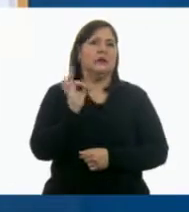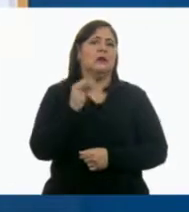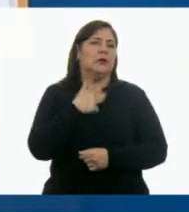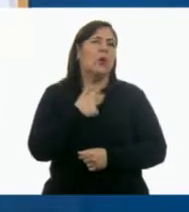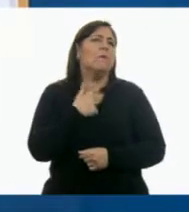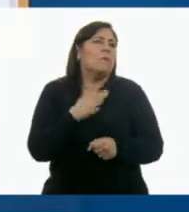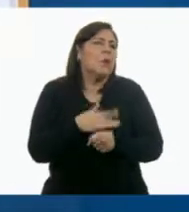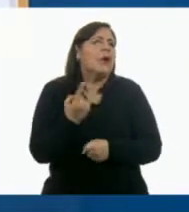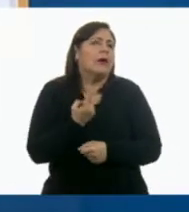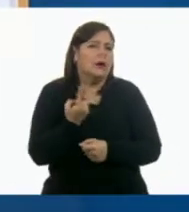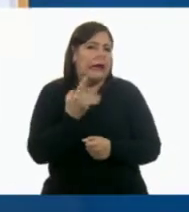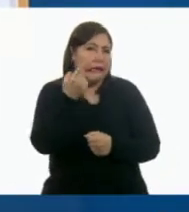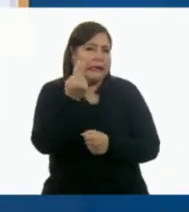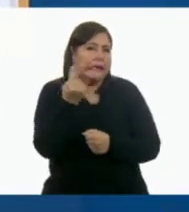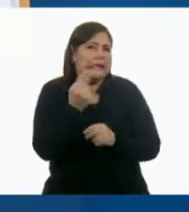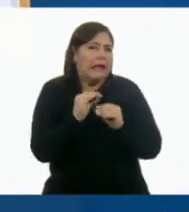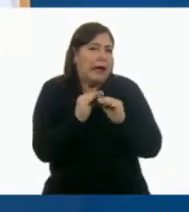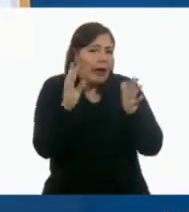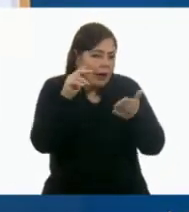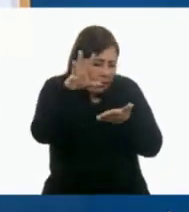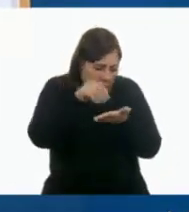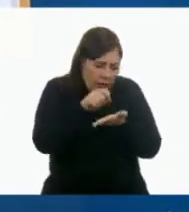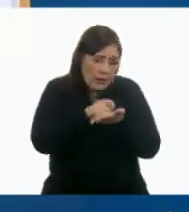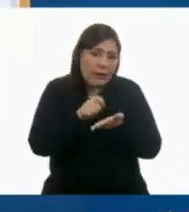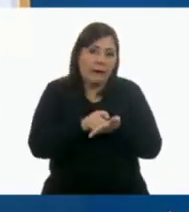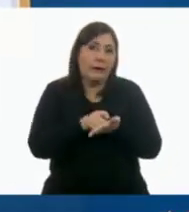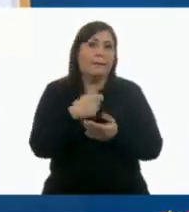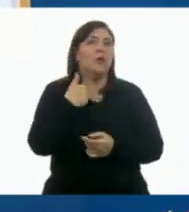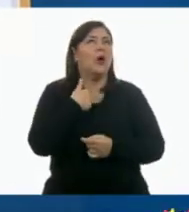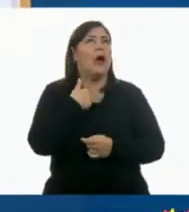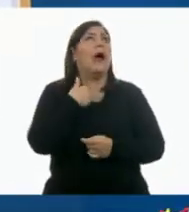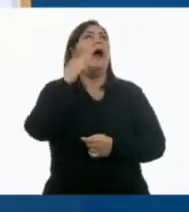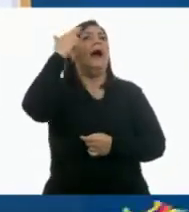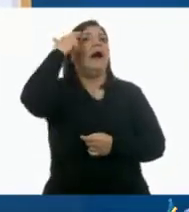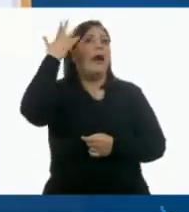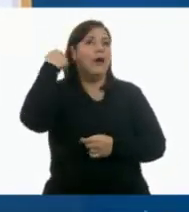algo. El otro día tengo un amigo que es carpintero.